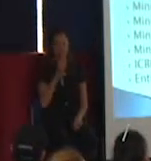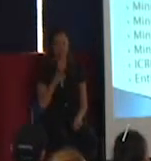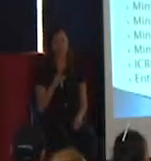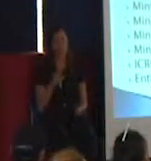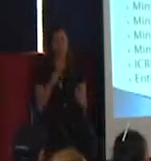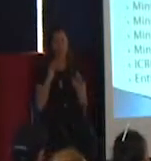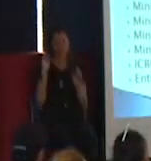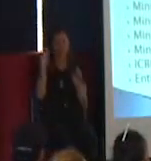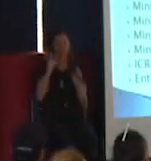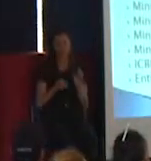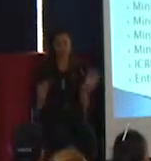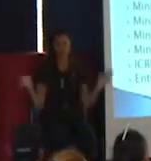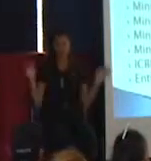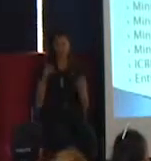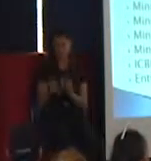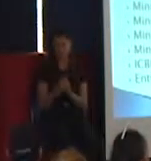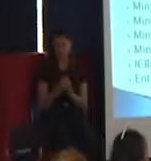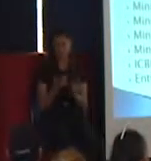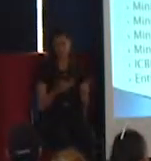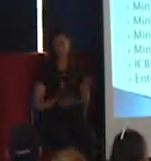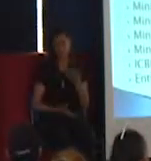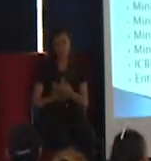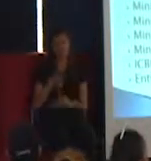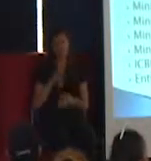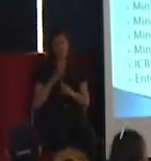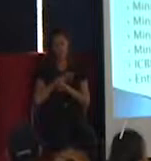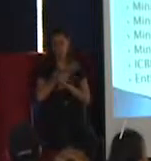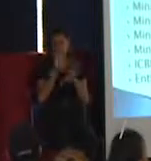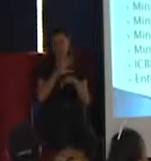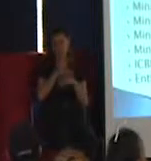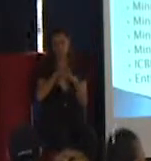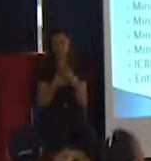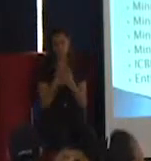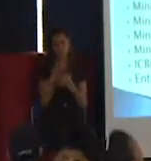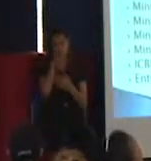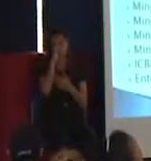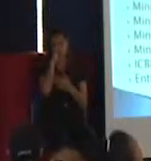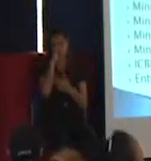allí aclararemos todas las dudas que tengamos